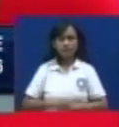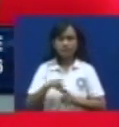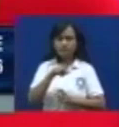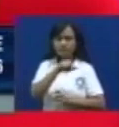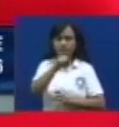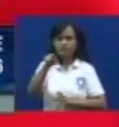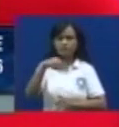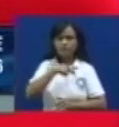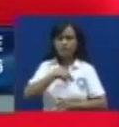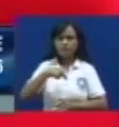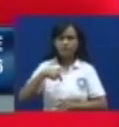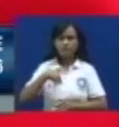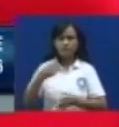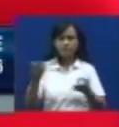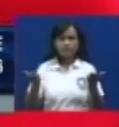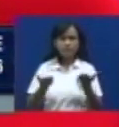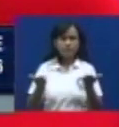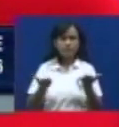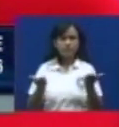están